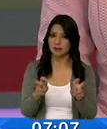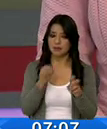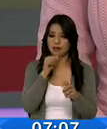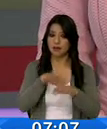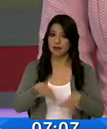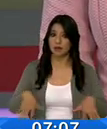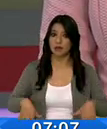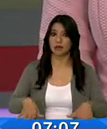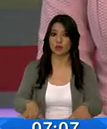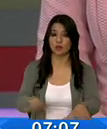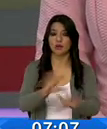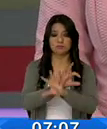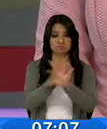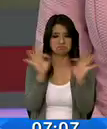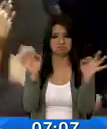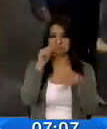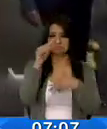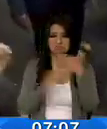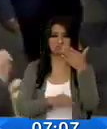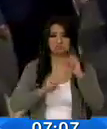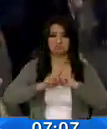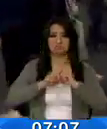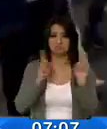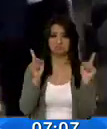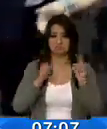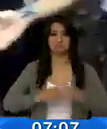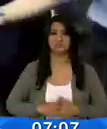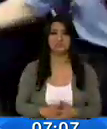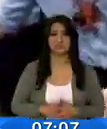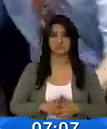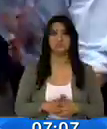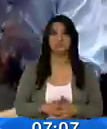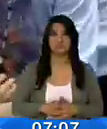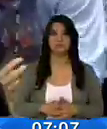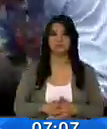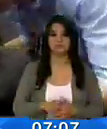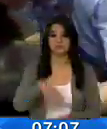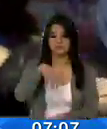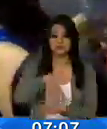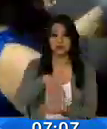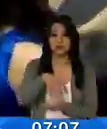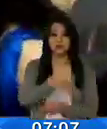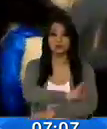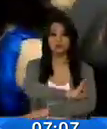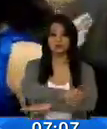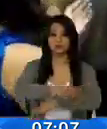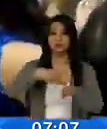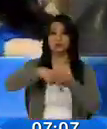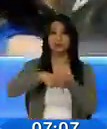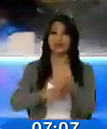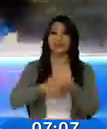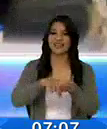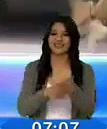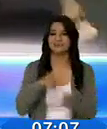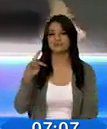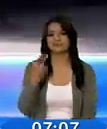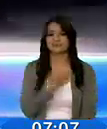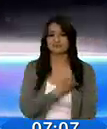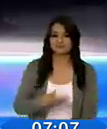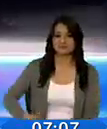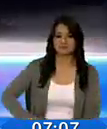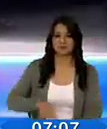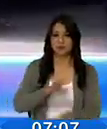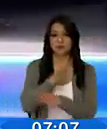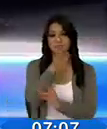potable, entre otros. En una visita a Macas, en la provincia de Morona, Santiago, el vicepresidente de la República,